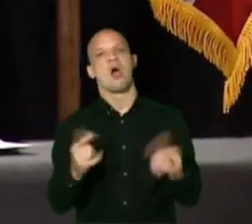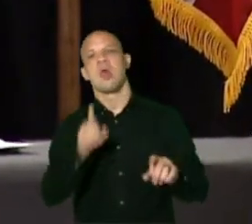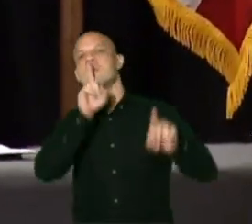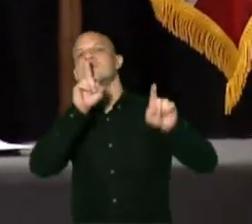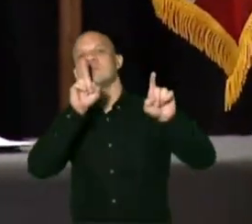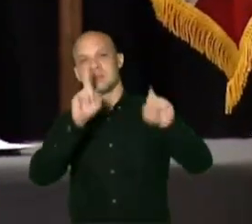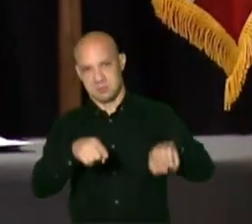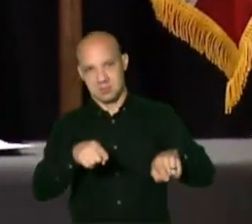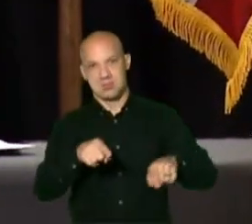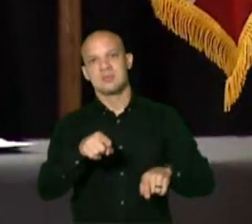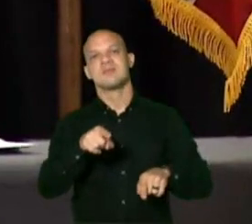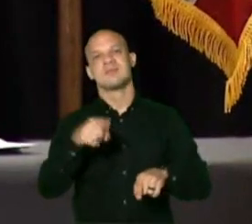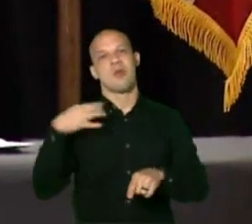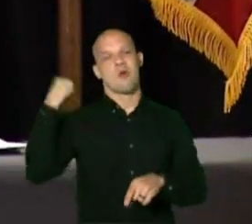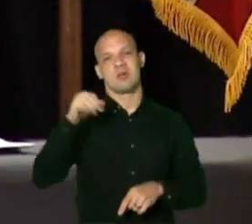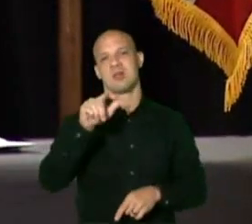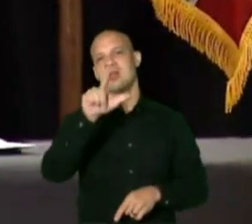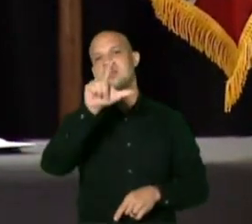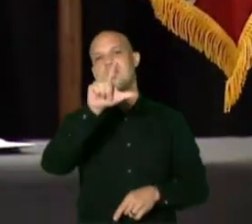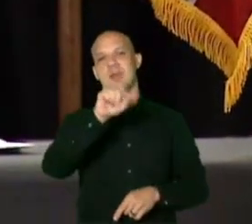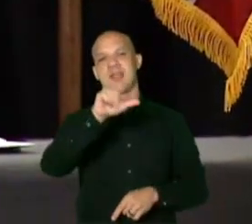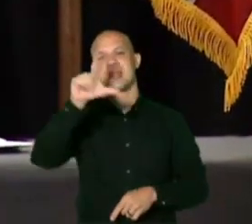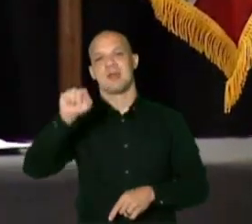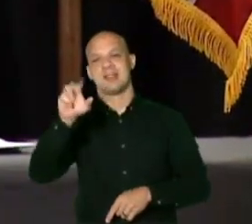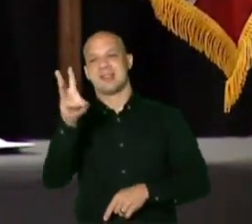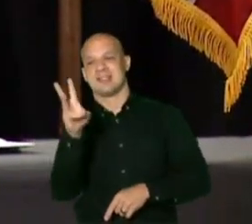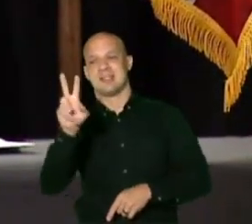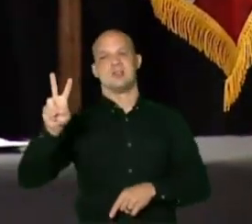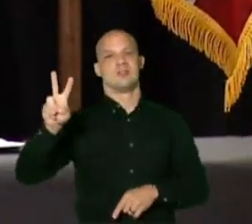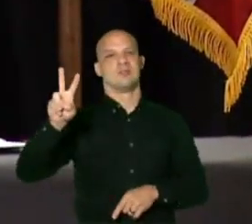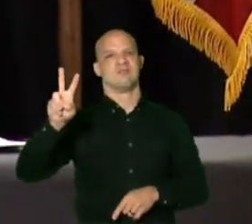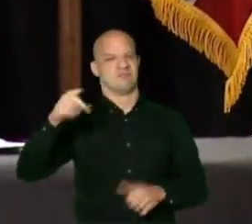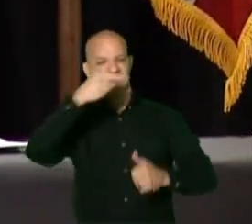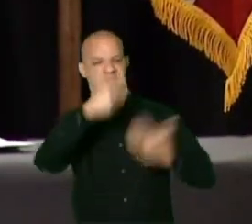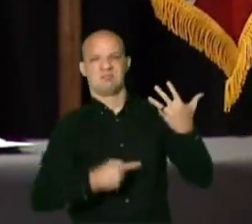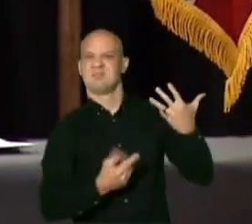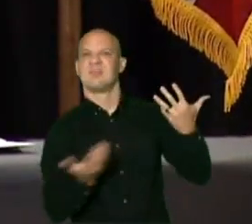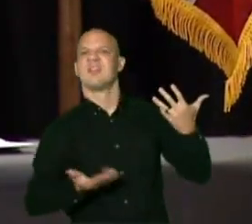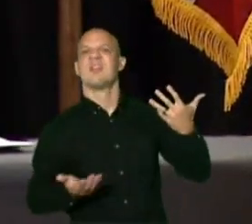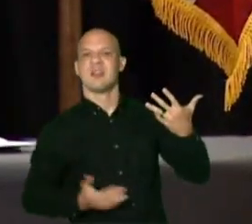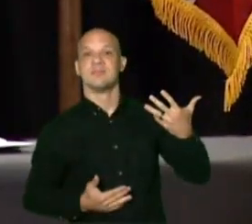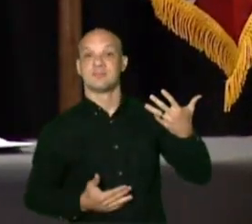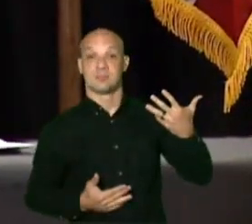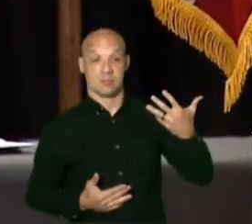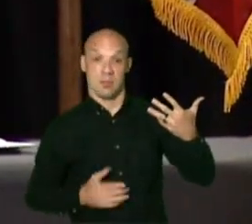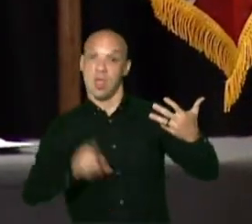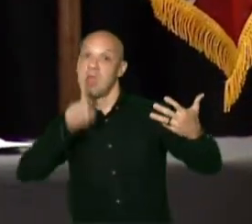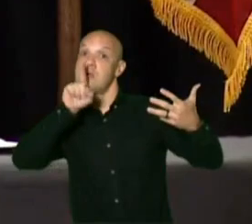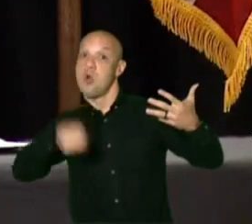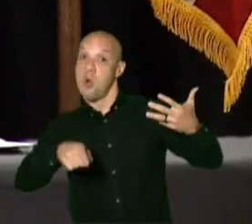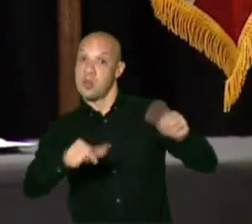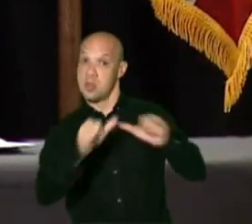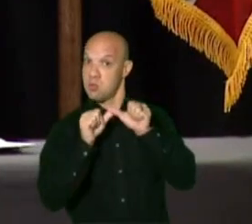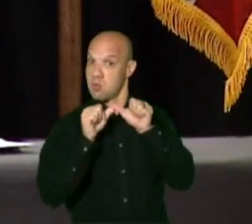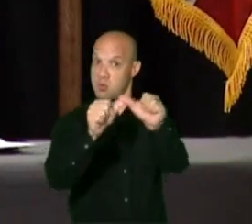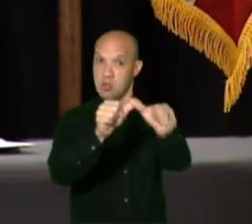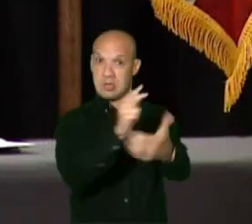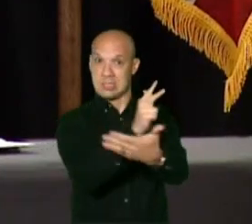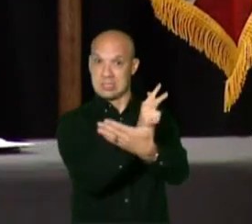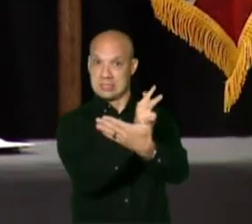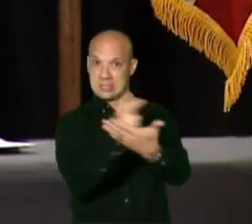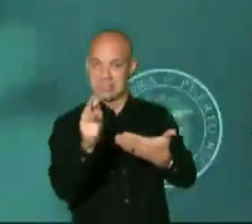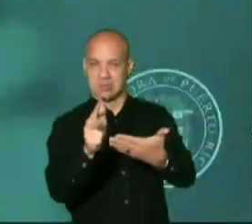Ejecutiva 2020-62 disponiendo lo siguiente. Esta orden estará vigente por 3